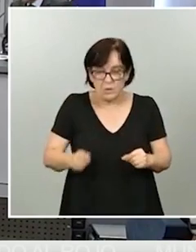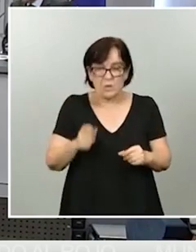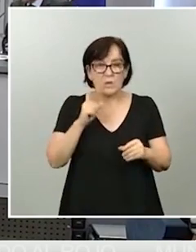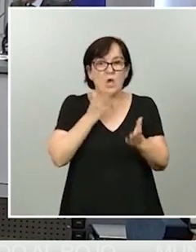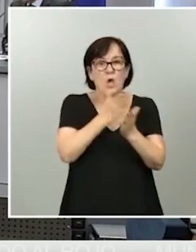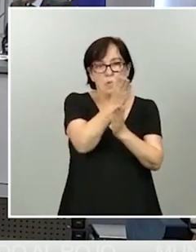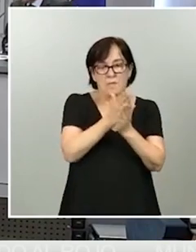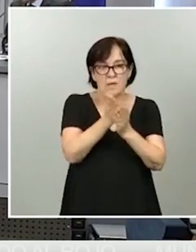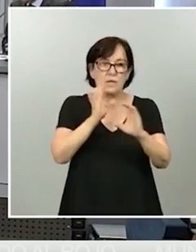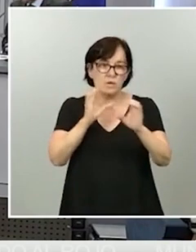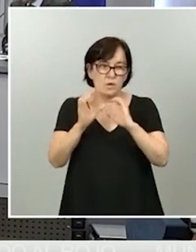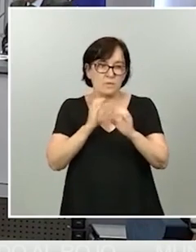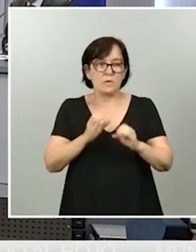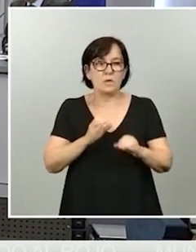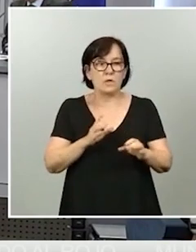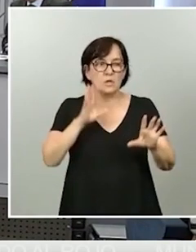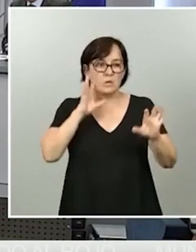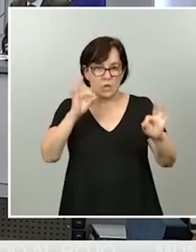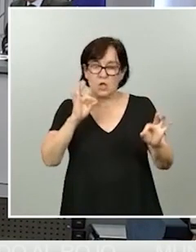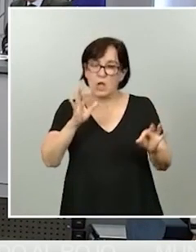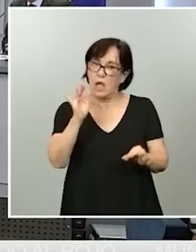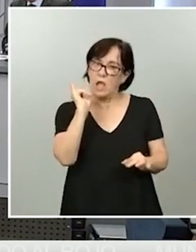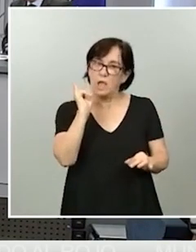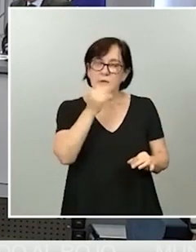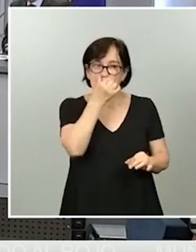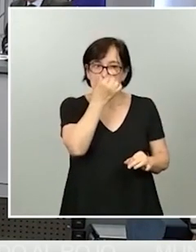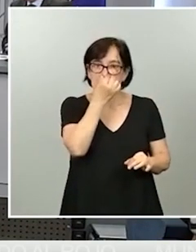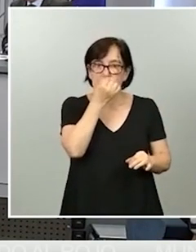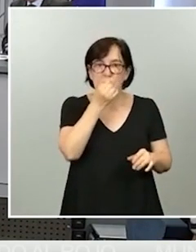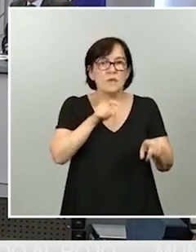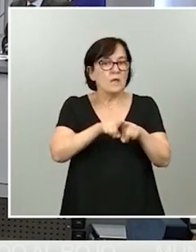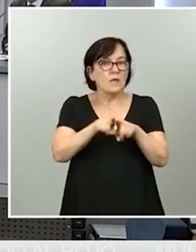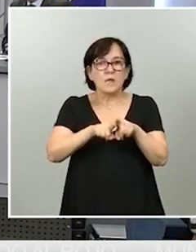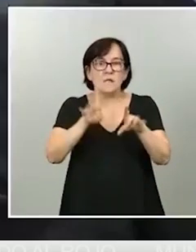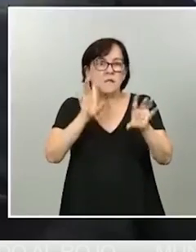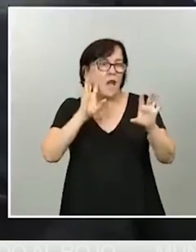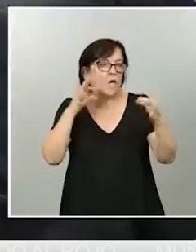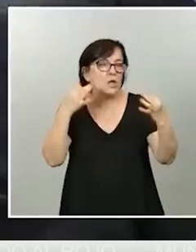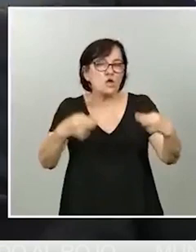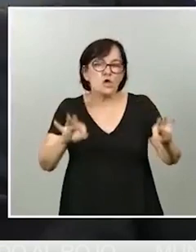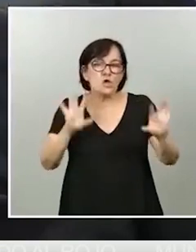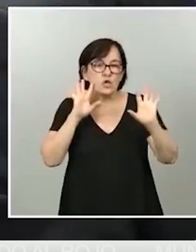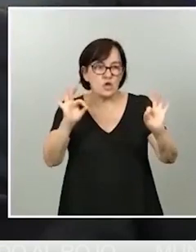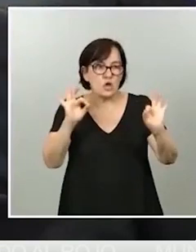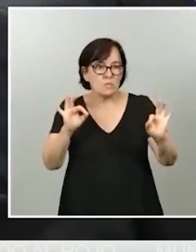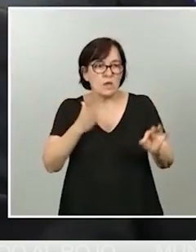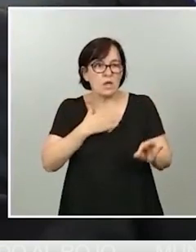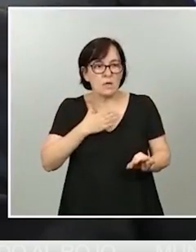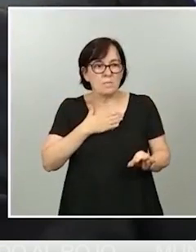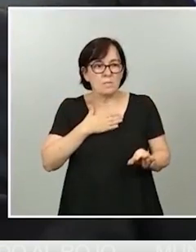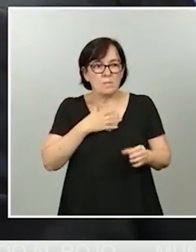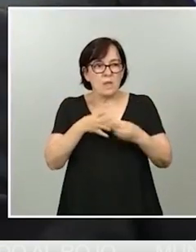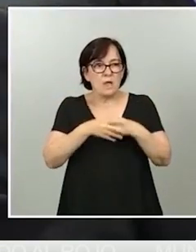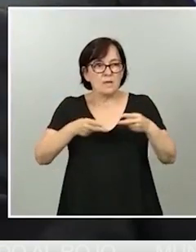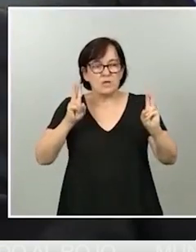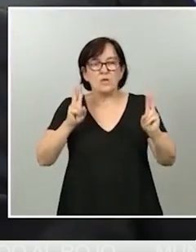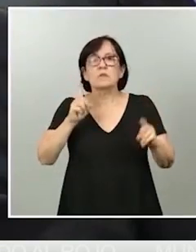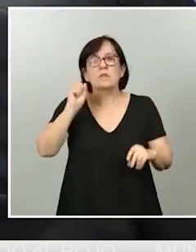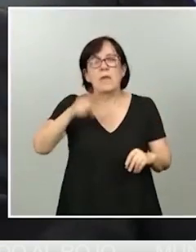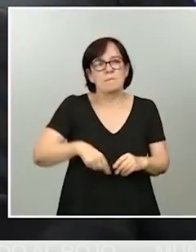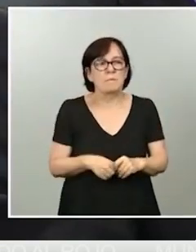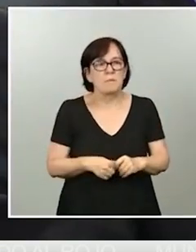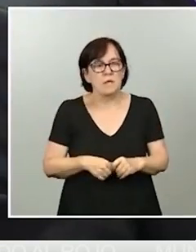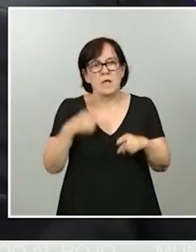siempre conocedor de patrañas y de actuaciones incorrectas, y desde luego